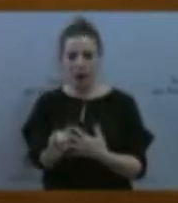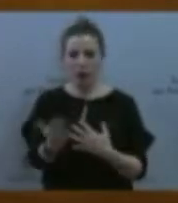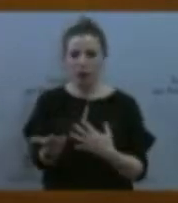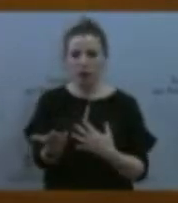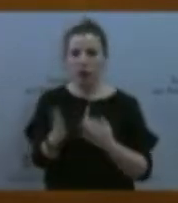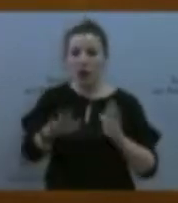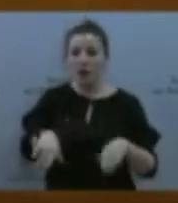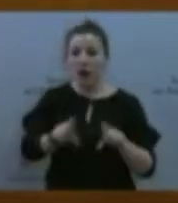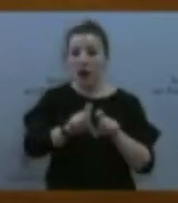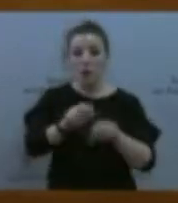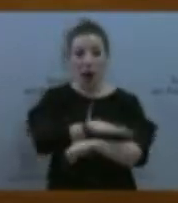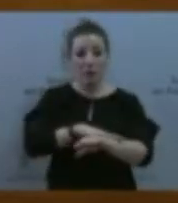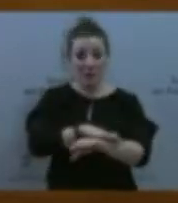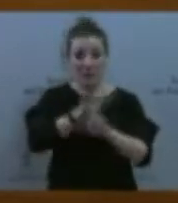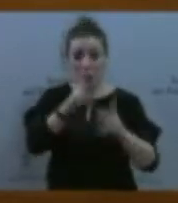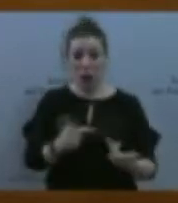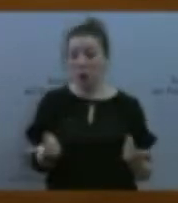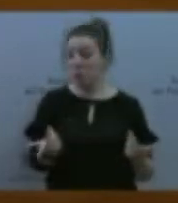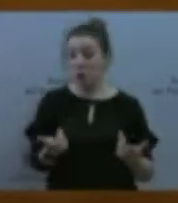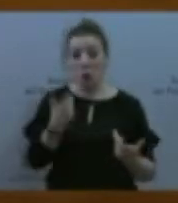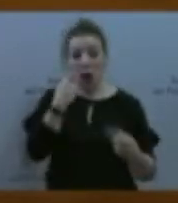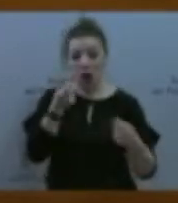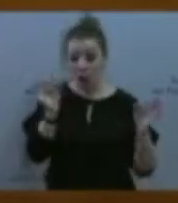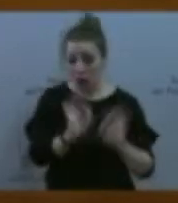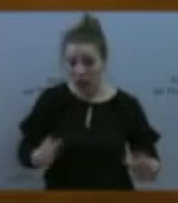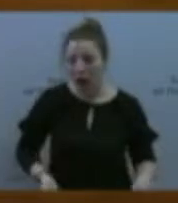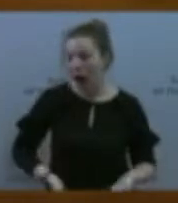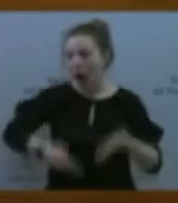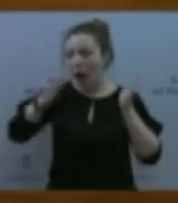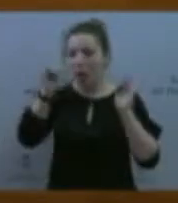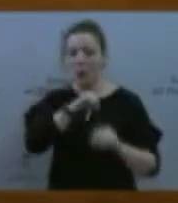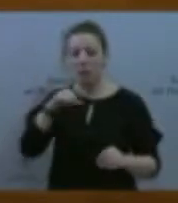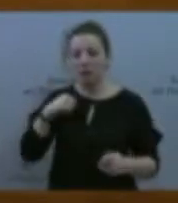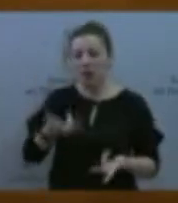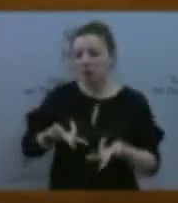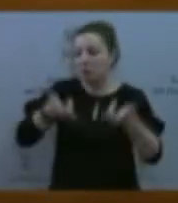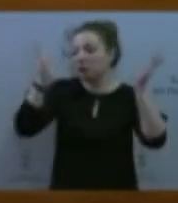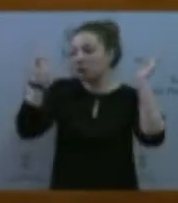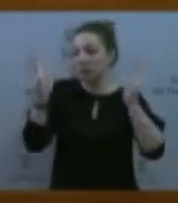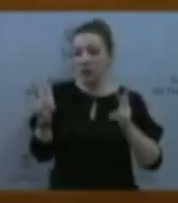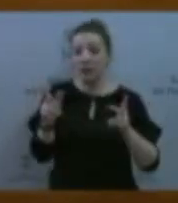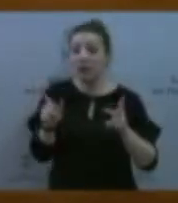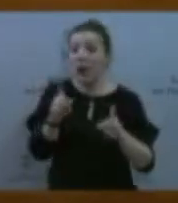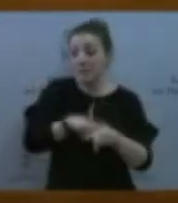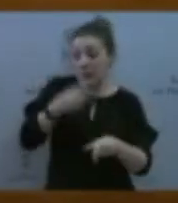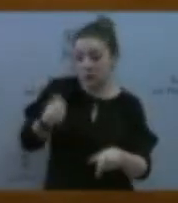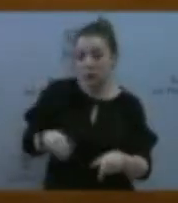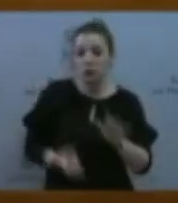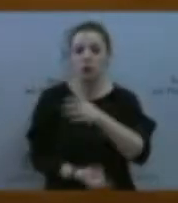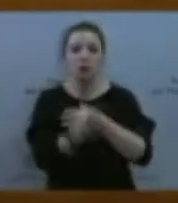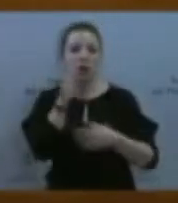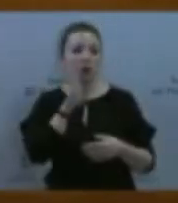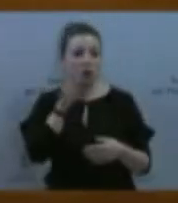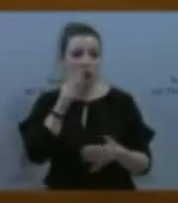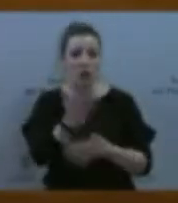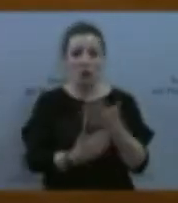ancha a esos intereses privados y al mismo tiempo sufre casos de corrupción. Y esa combinación es lo que nos da una crisis, el